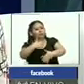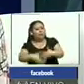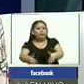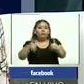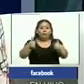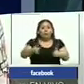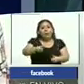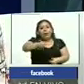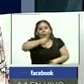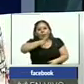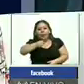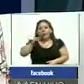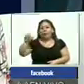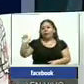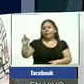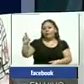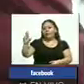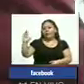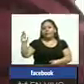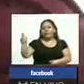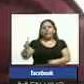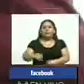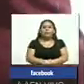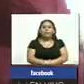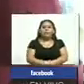ambiente. Erika Alfaro tiene los detalles.